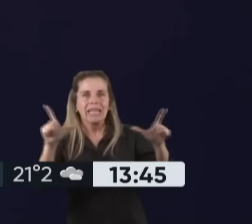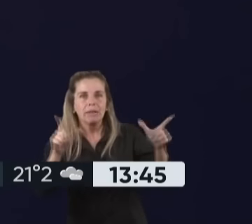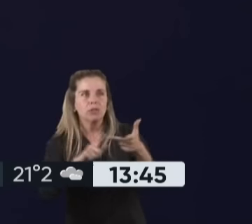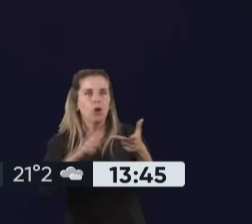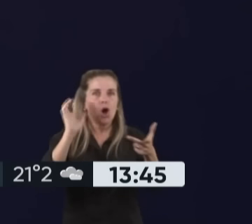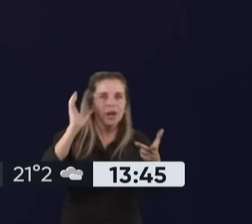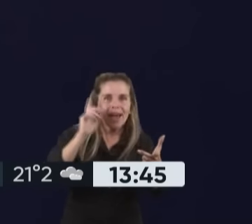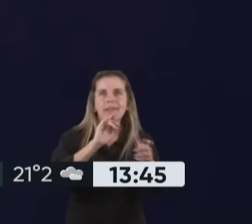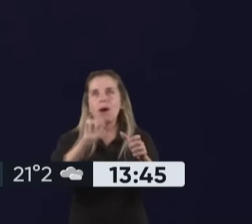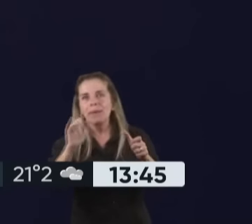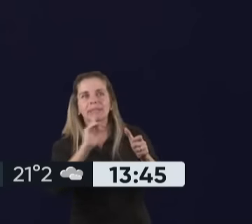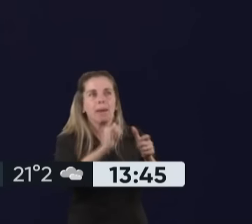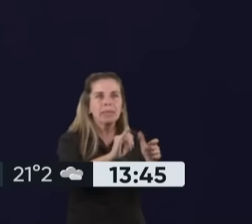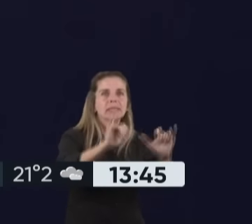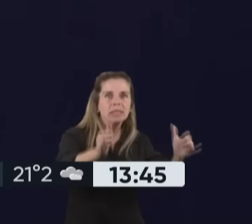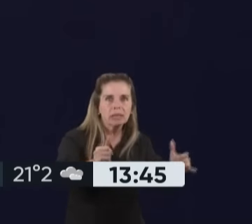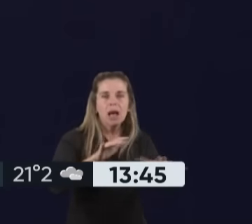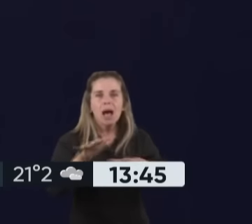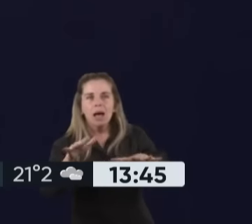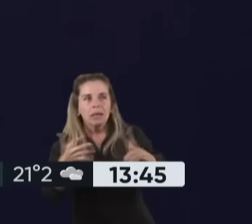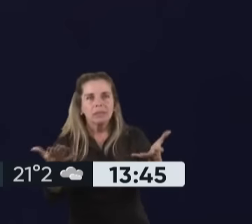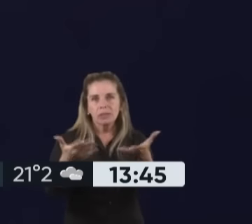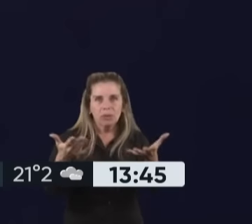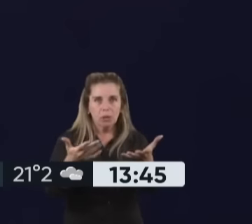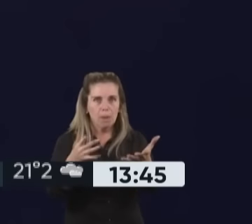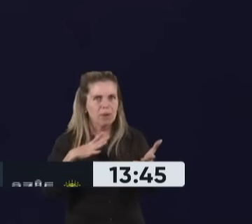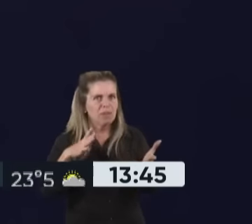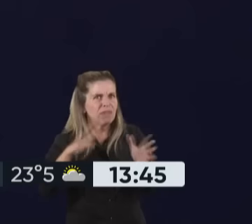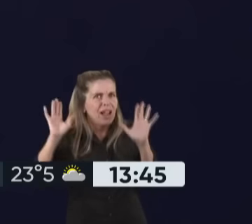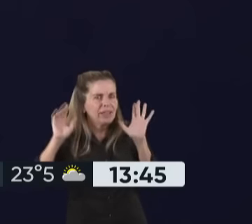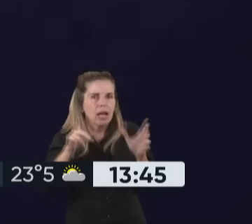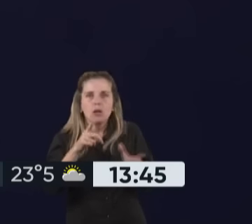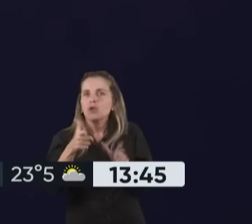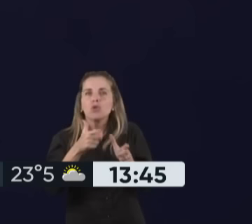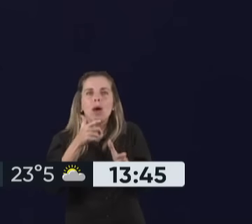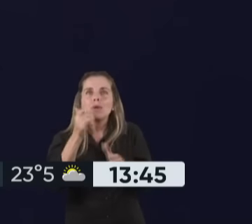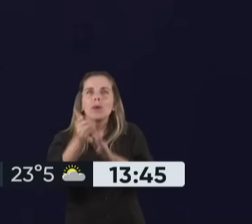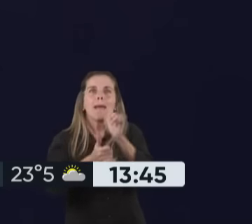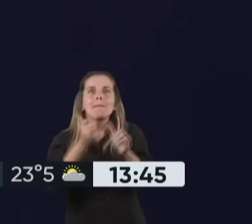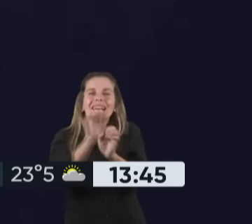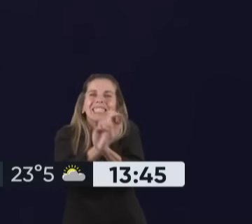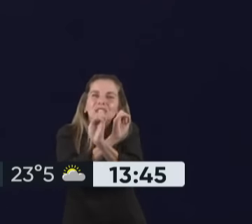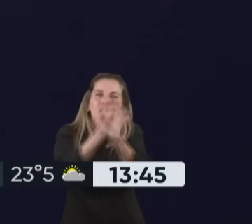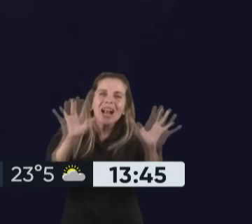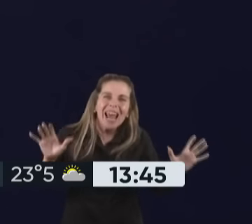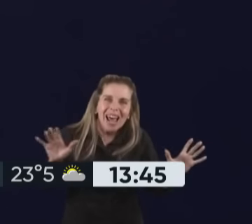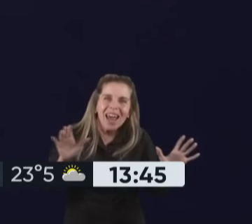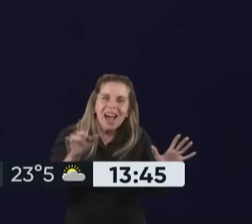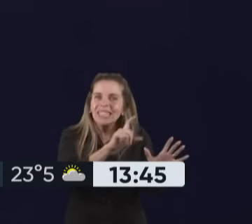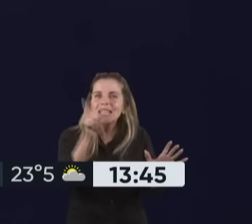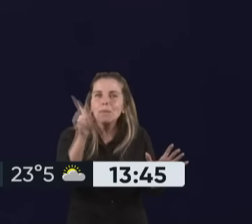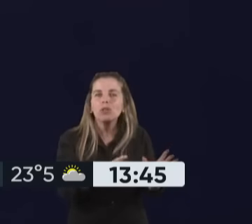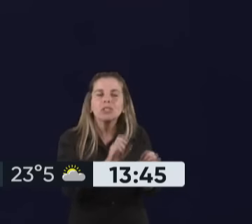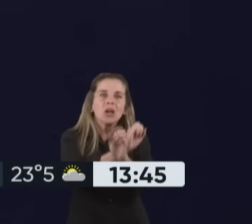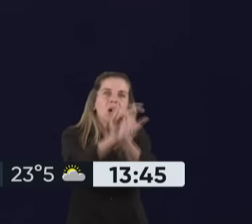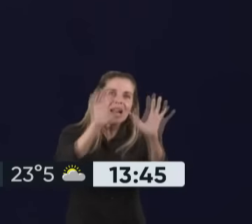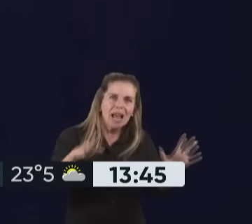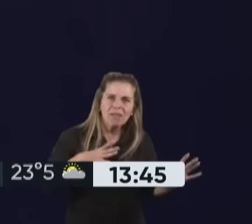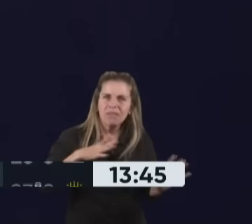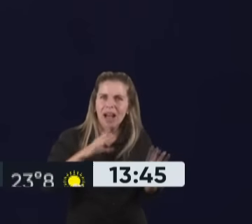gentilmente avisan lo que puede suceder, pero no damos instrucciones claras y concretas a la gente.